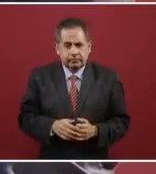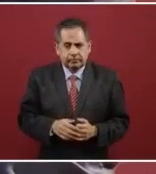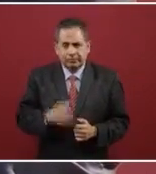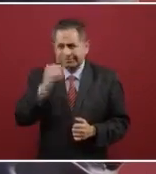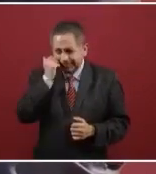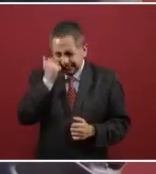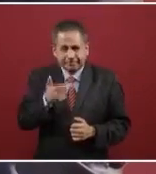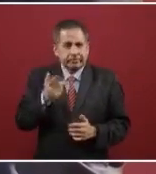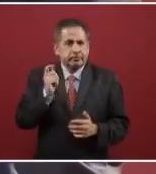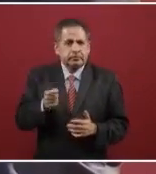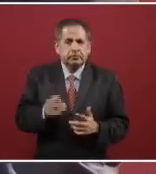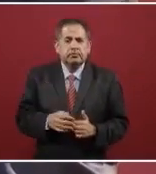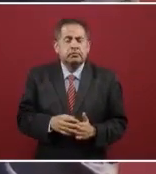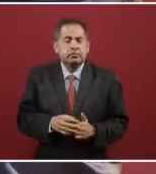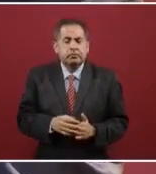queremos